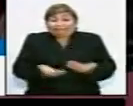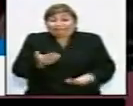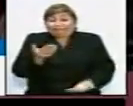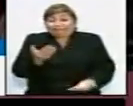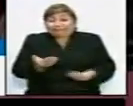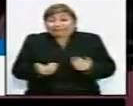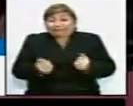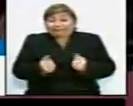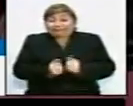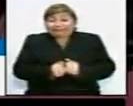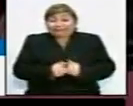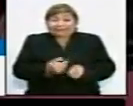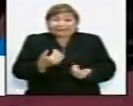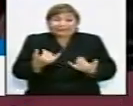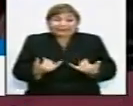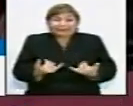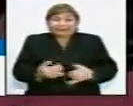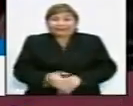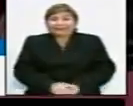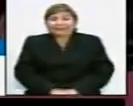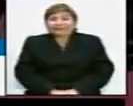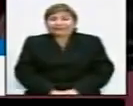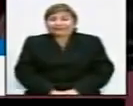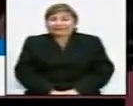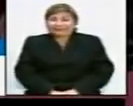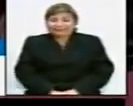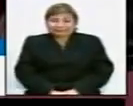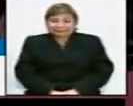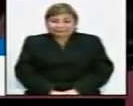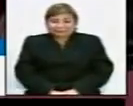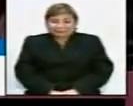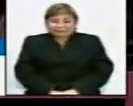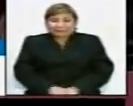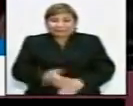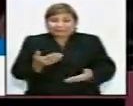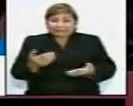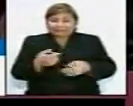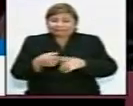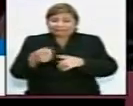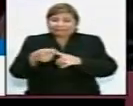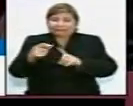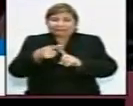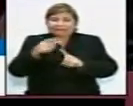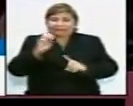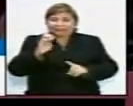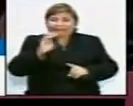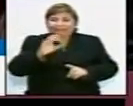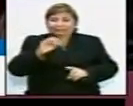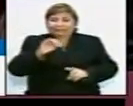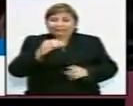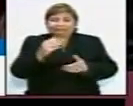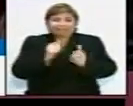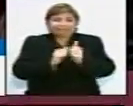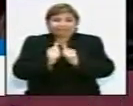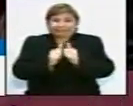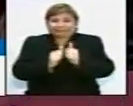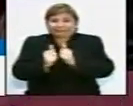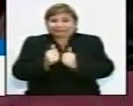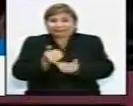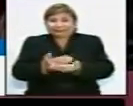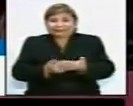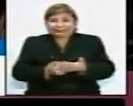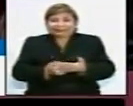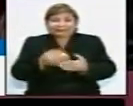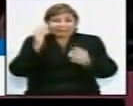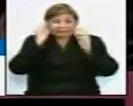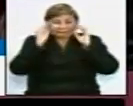lo hemos explicado ampliamente el día de hoy, hay temas técnicos, de acuerdo a nuestras competencias, hemos dado